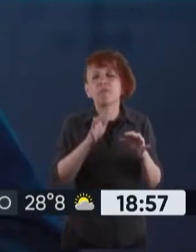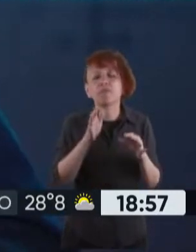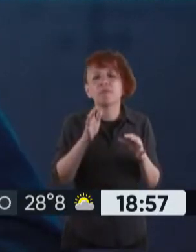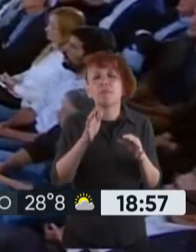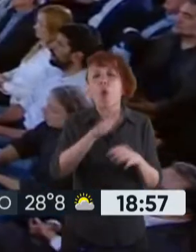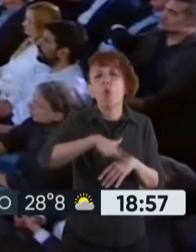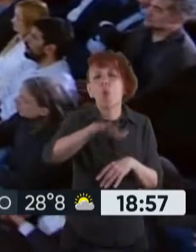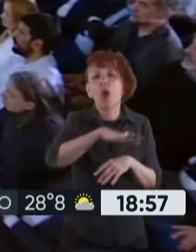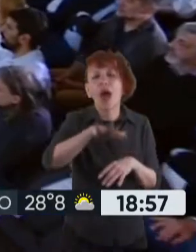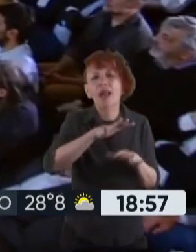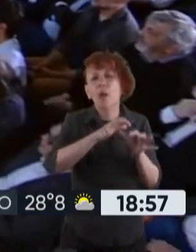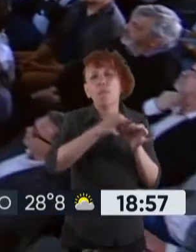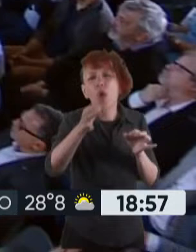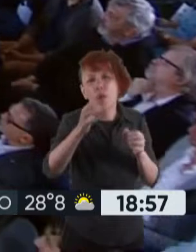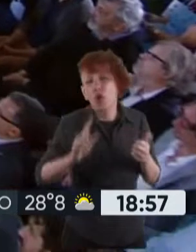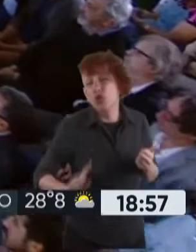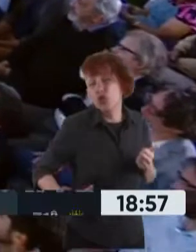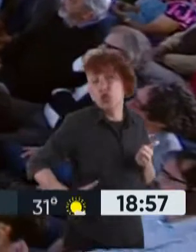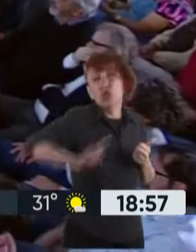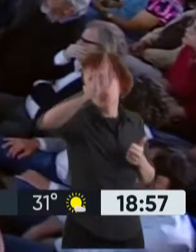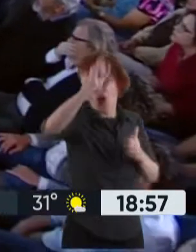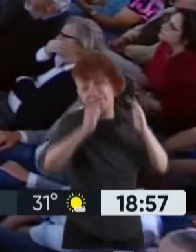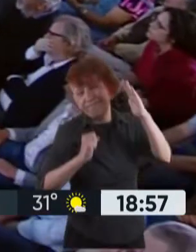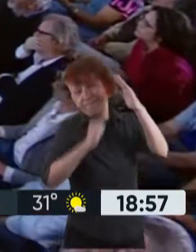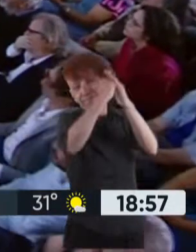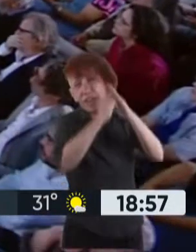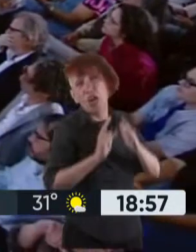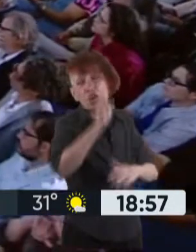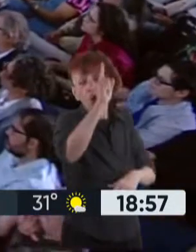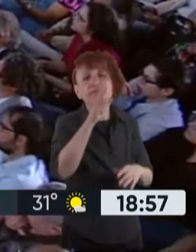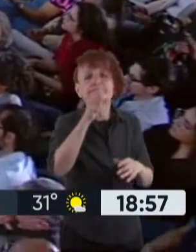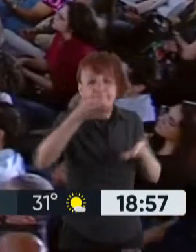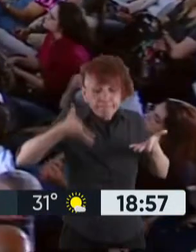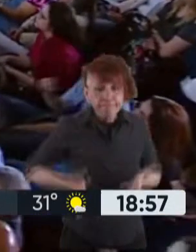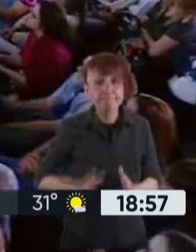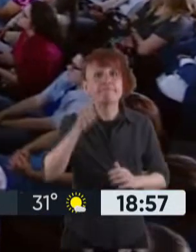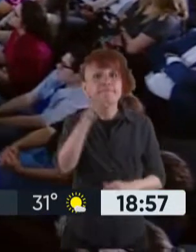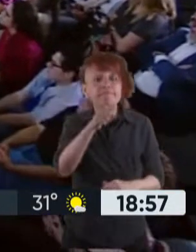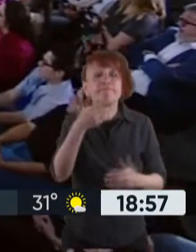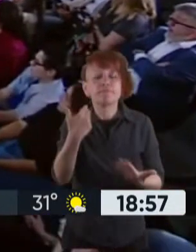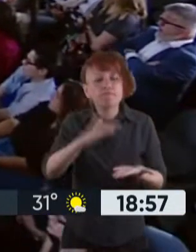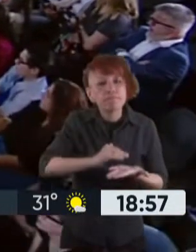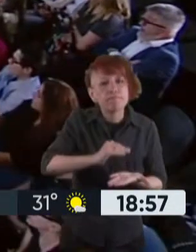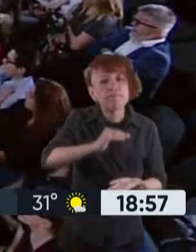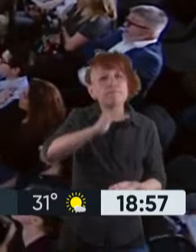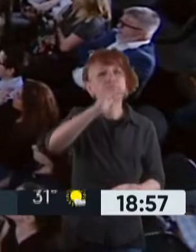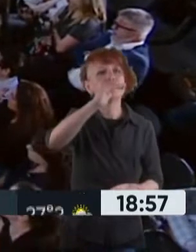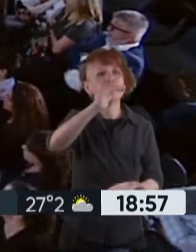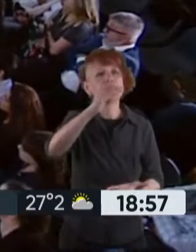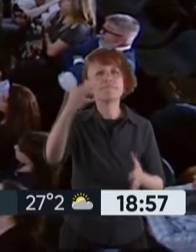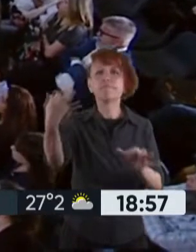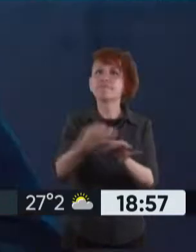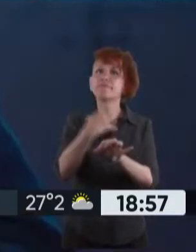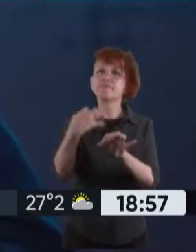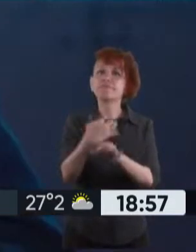más norteño que exista y en ese lugar encuentre las posibilidades de crecer, de educarse, de